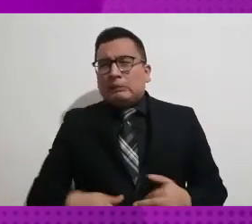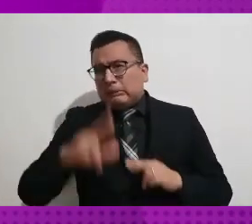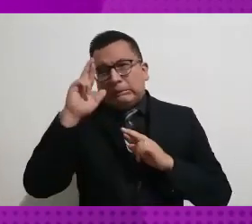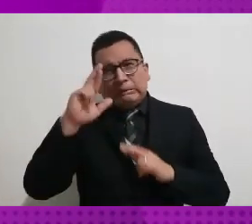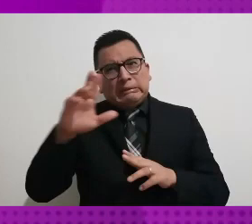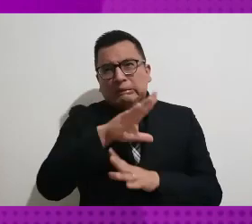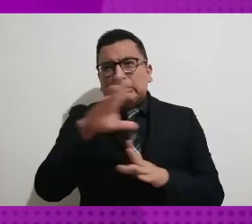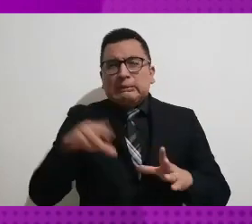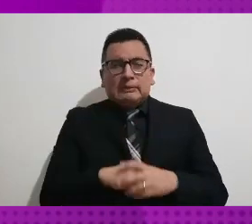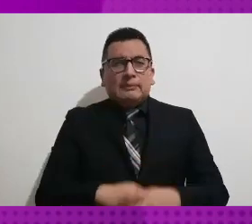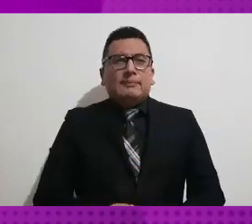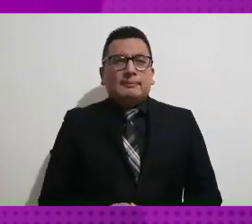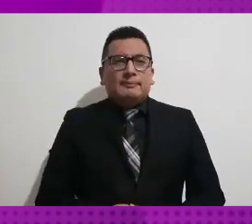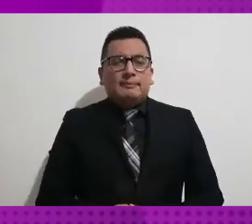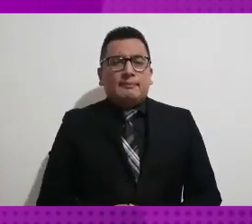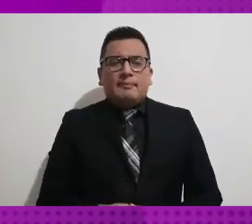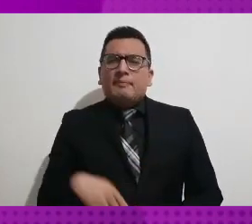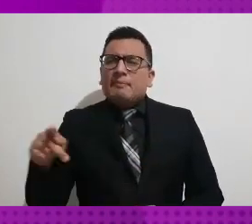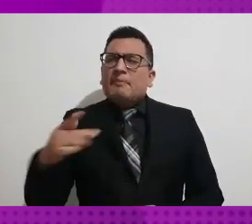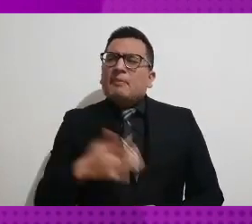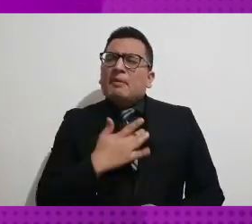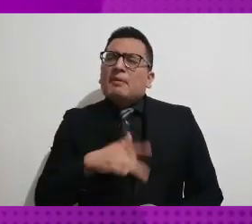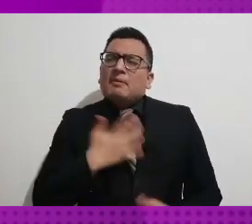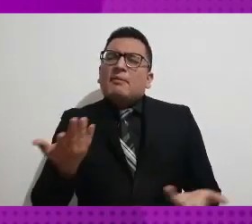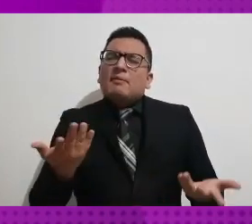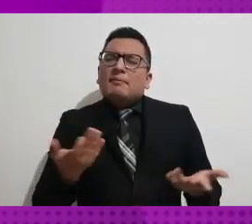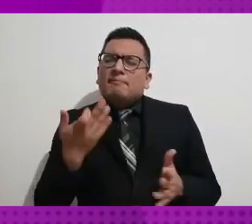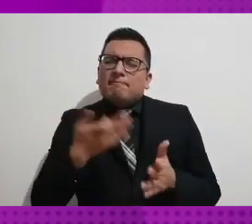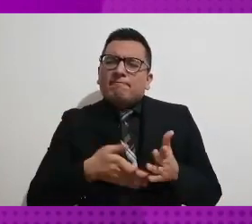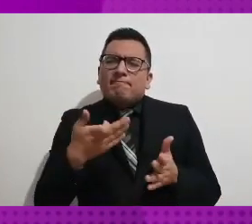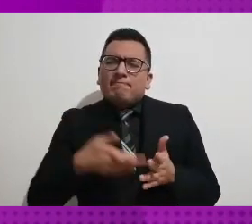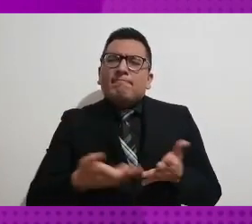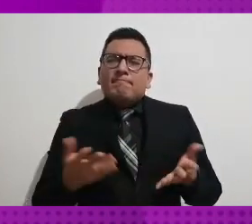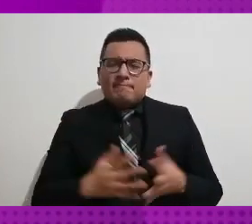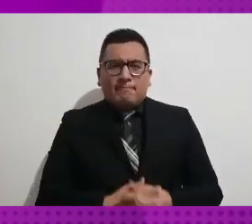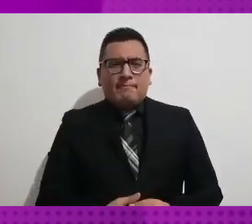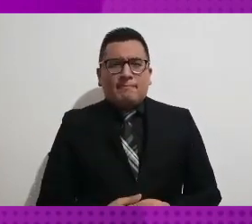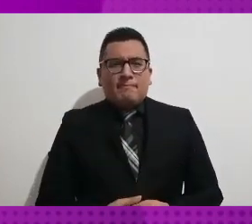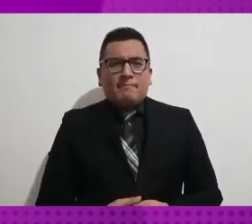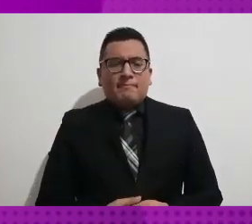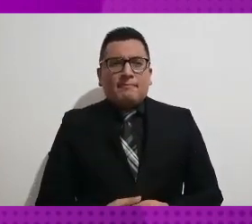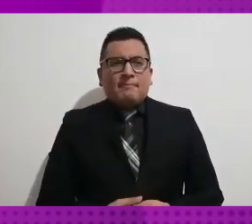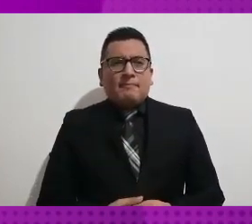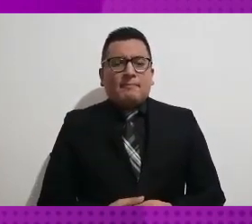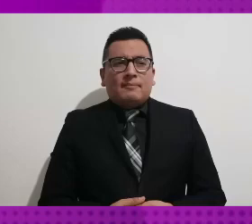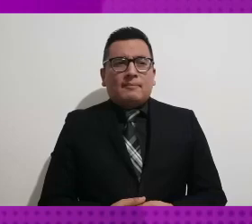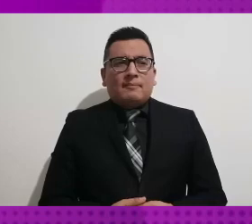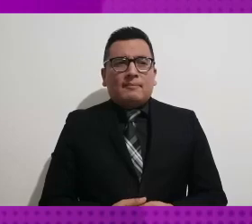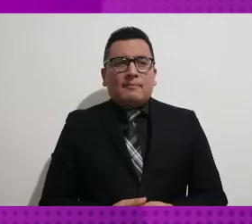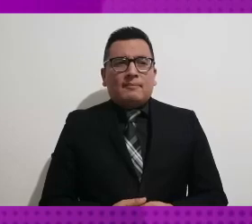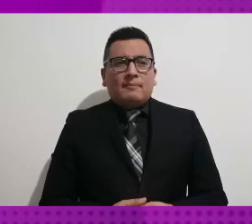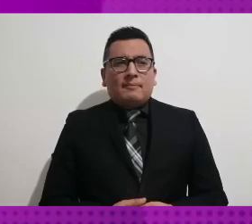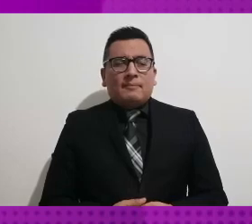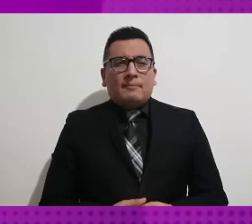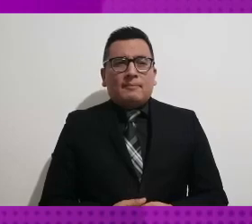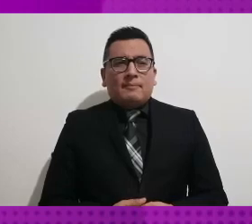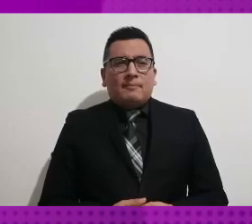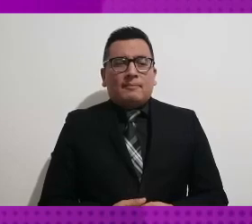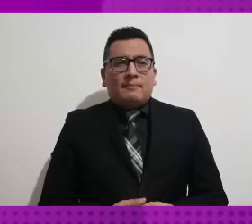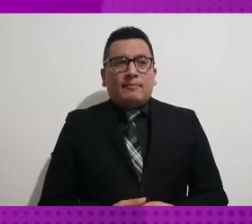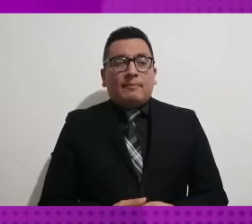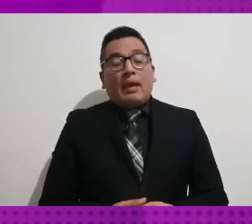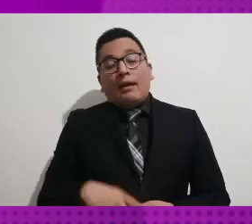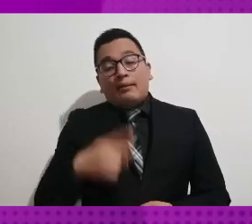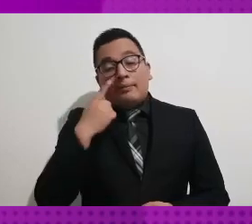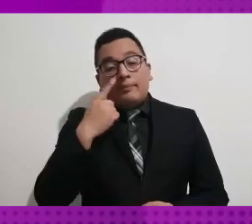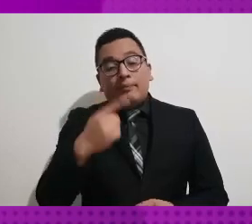personas con discapacidad visual. ¿Cuál sería como esta parte o estas áreas de oportunidad que tendríamos en esta materia?